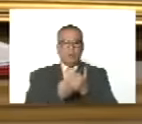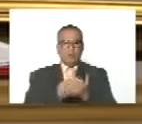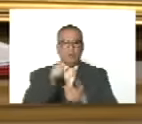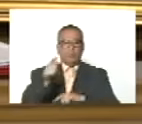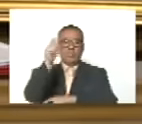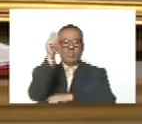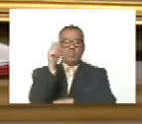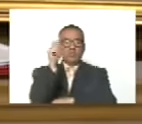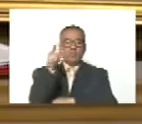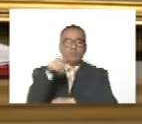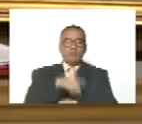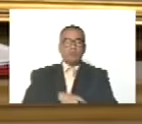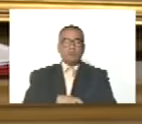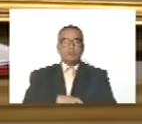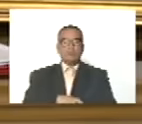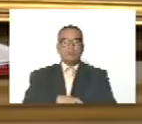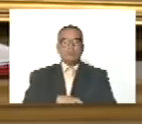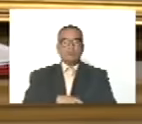Gracias, diputado.